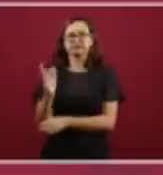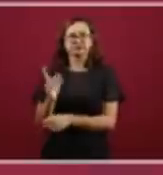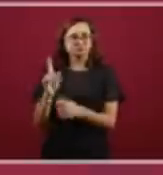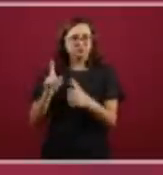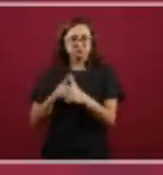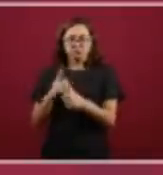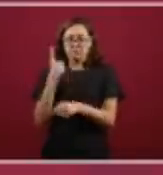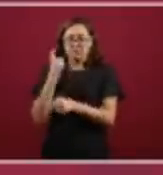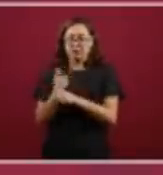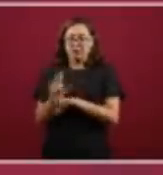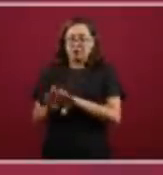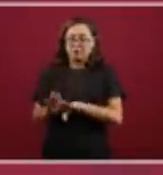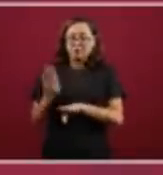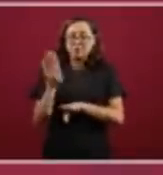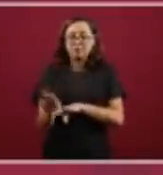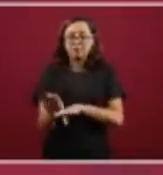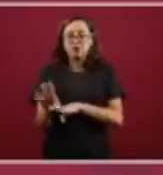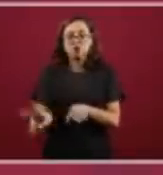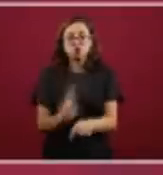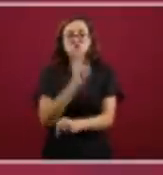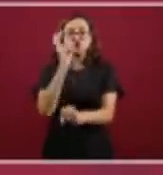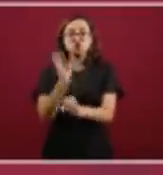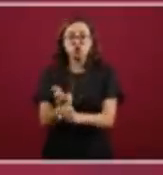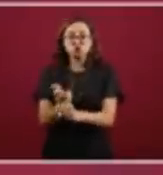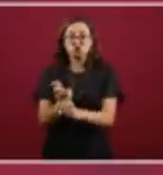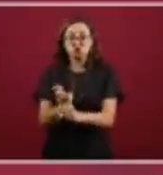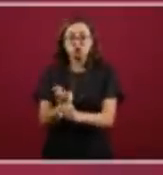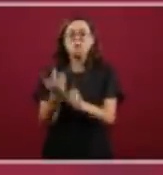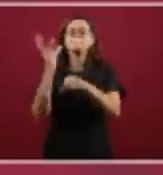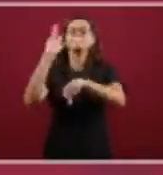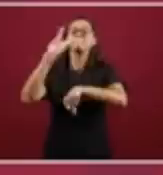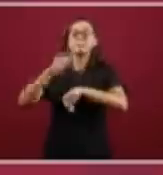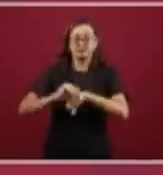paso. Dos, ya se tiene la concesión